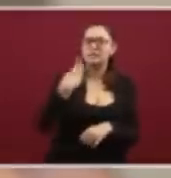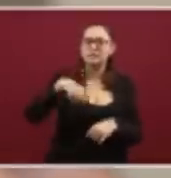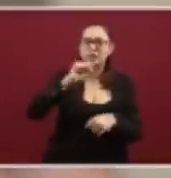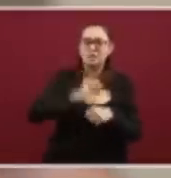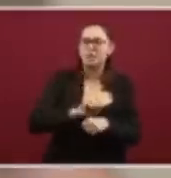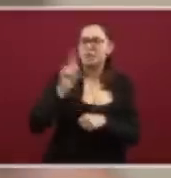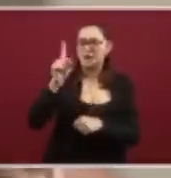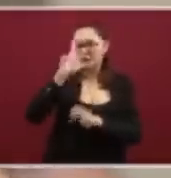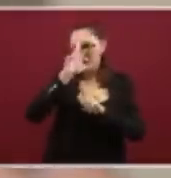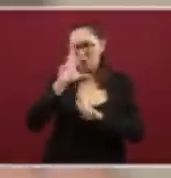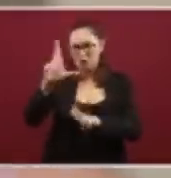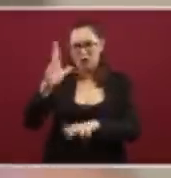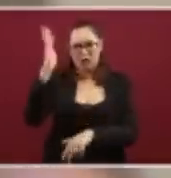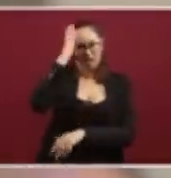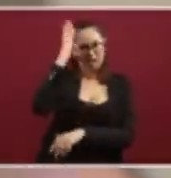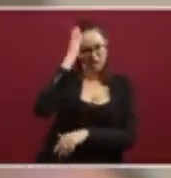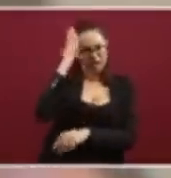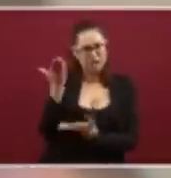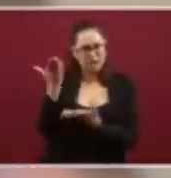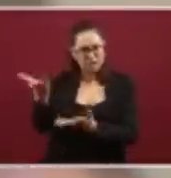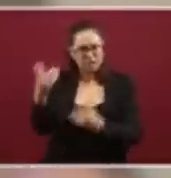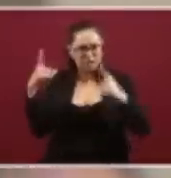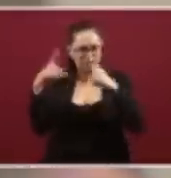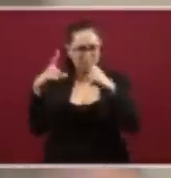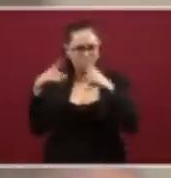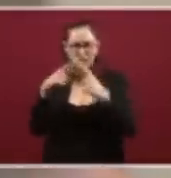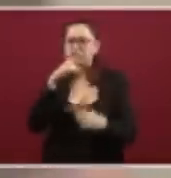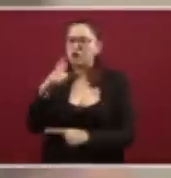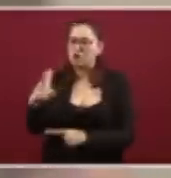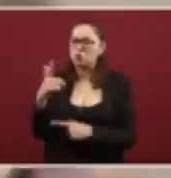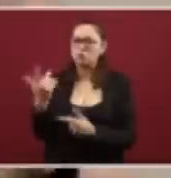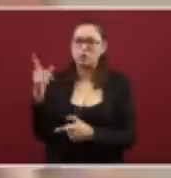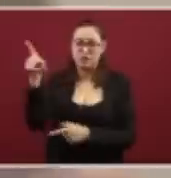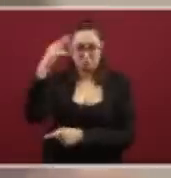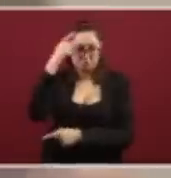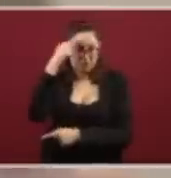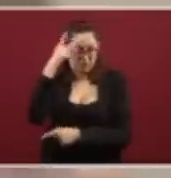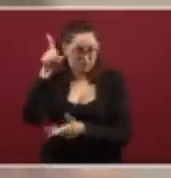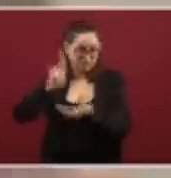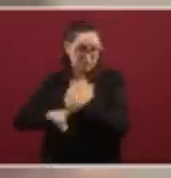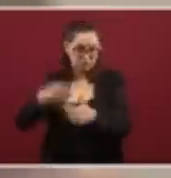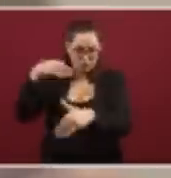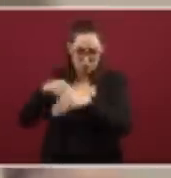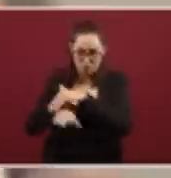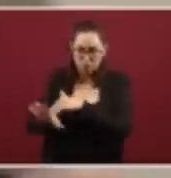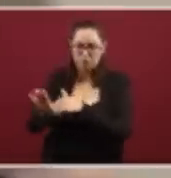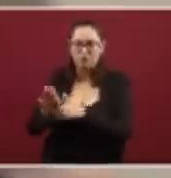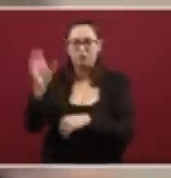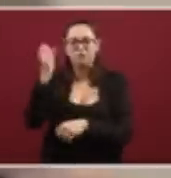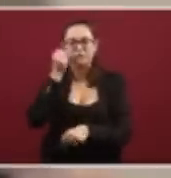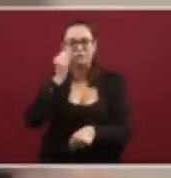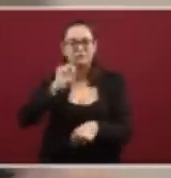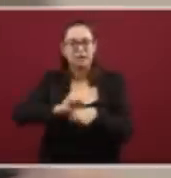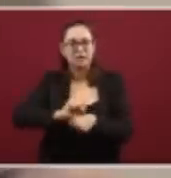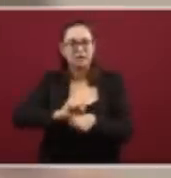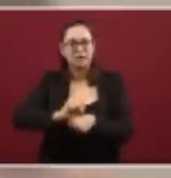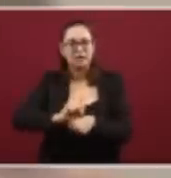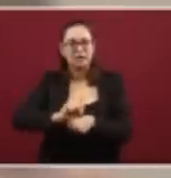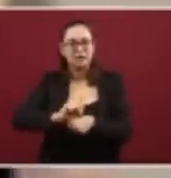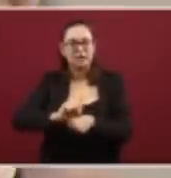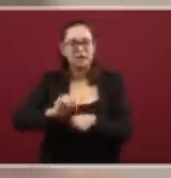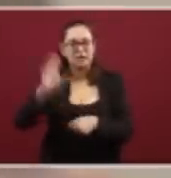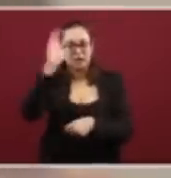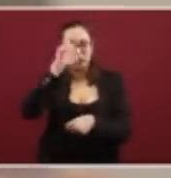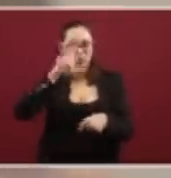un homenaje al líder de esta iglesia un homenaje para el cual la secretaria de cultura prestó a